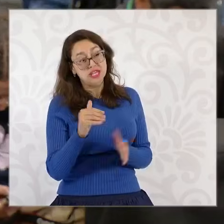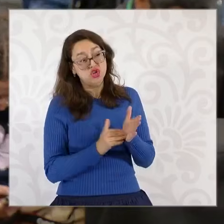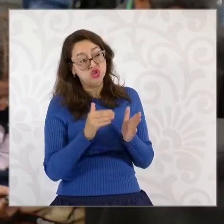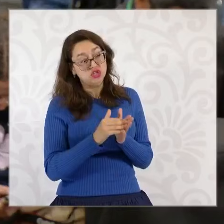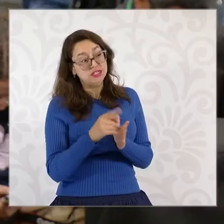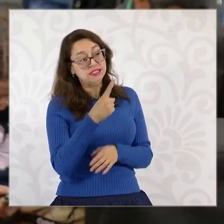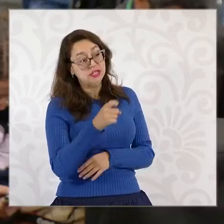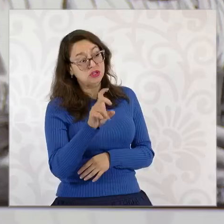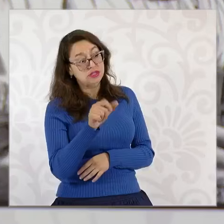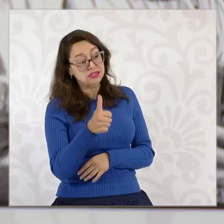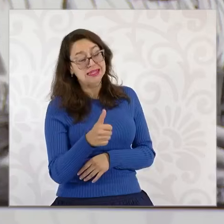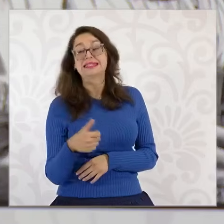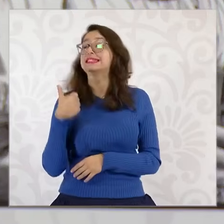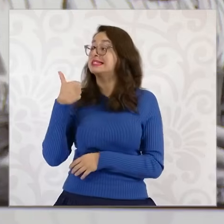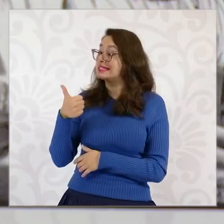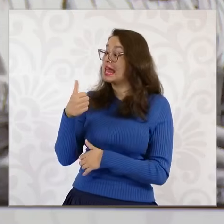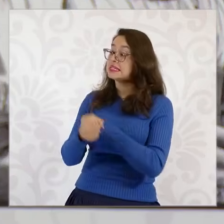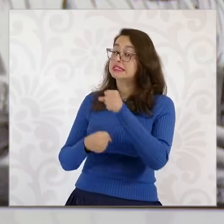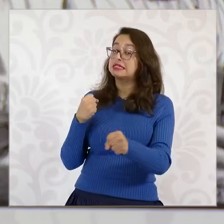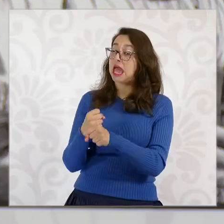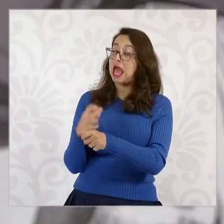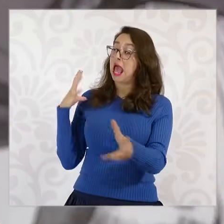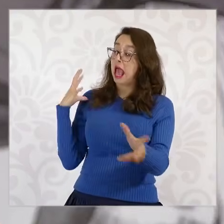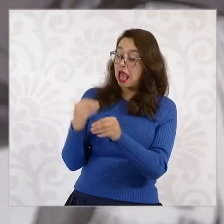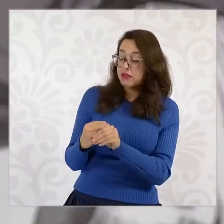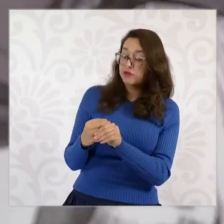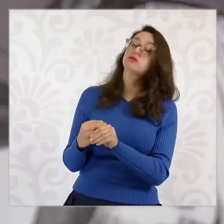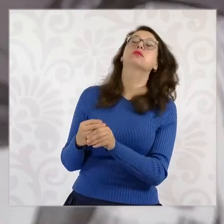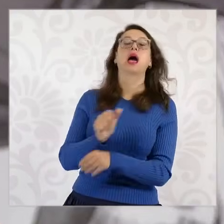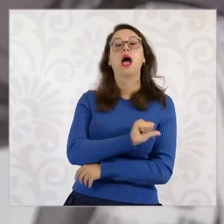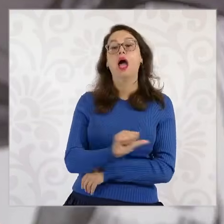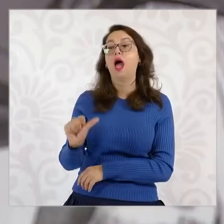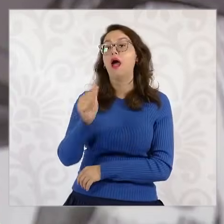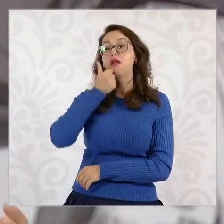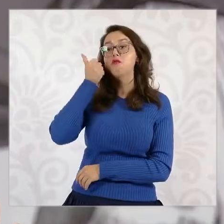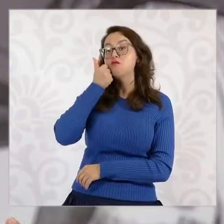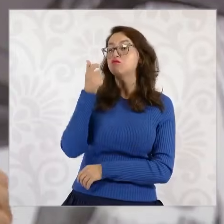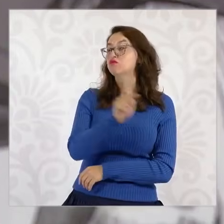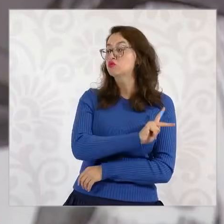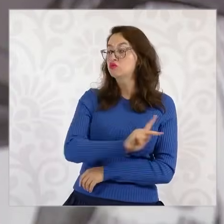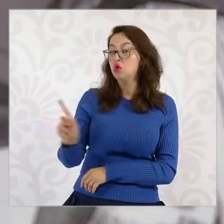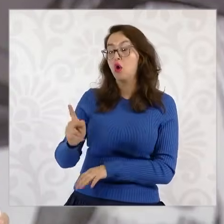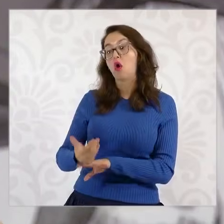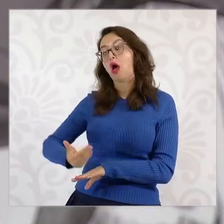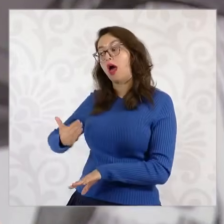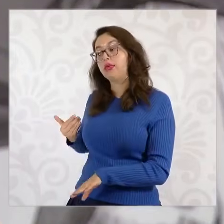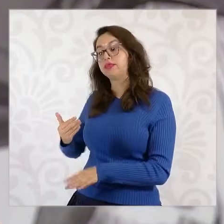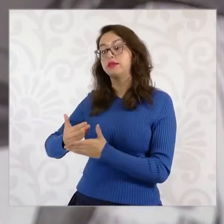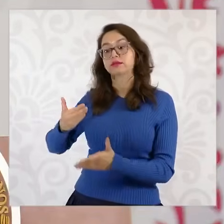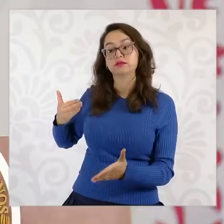1.136.000.000.000. Si sumamos los 6 años, todos los estudiantes que se apoyan o que se van a apoyar, los que ya se apoyaron y los que se van a